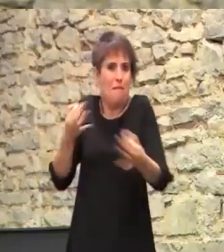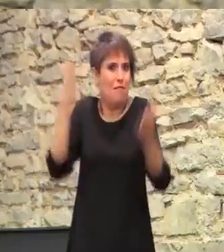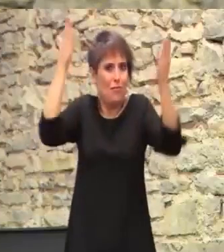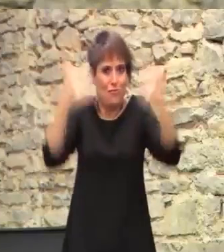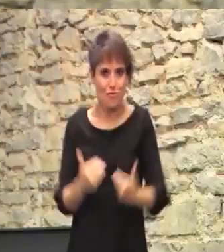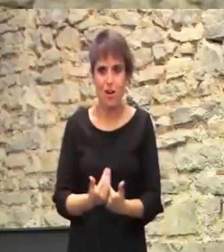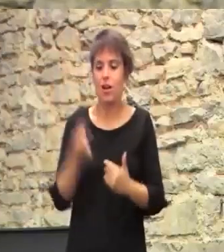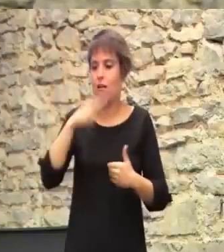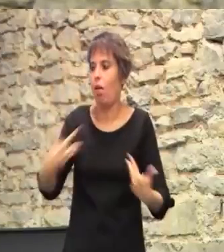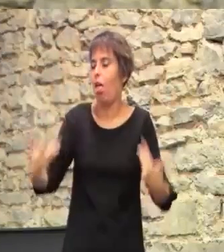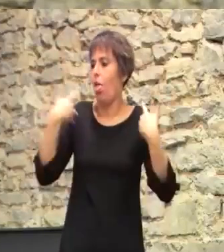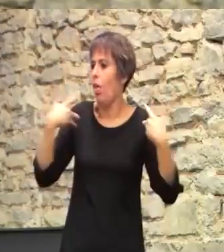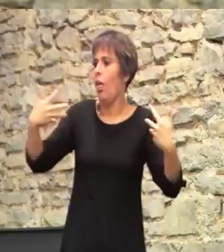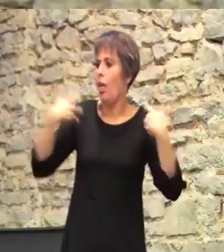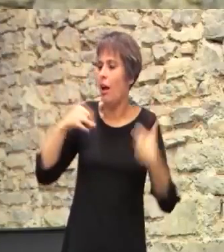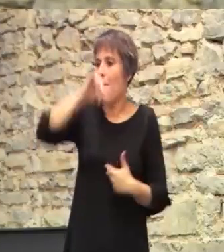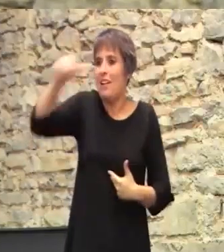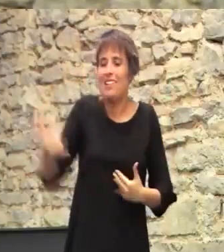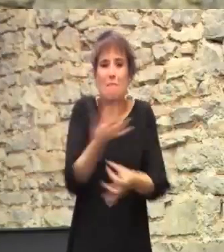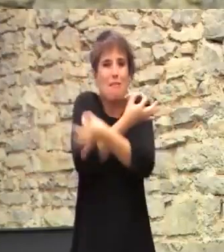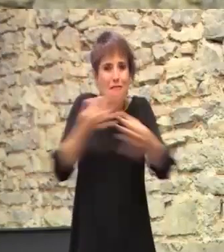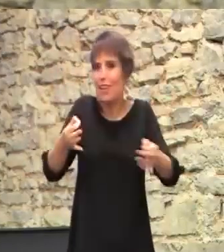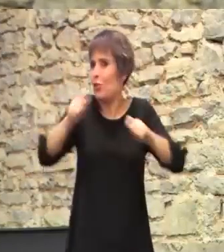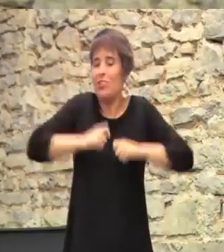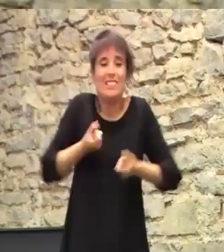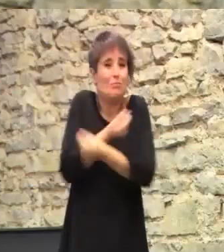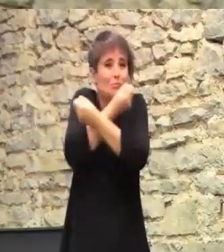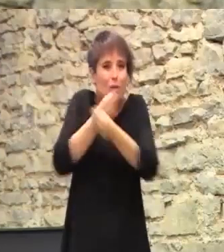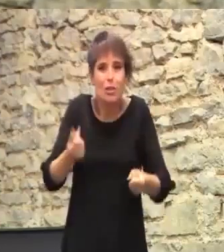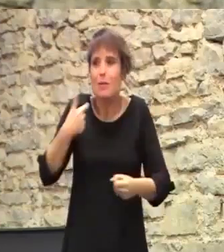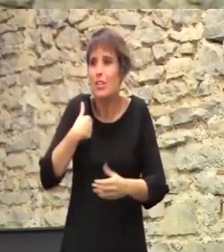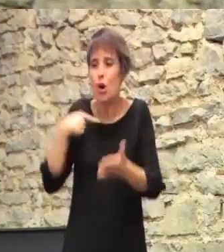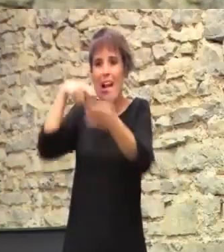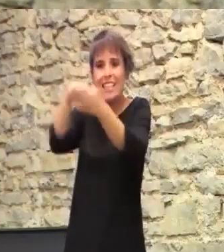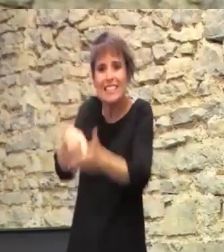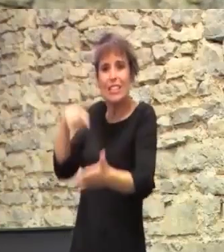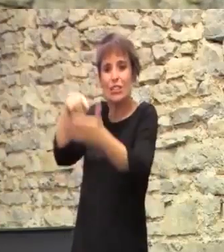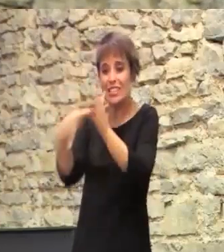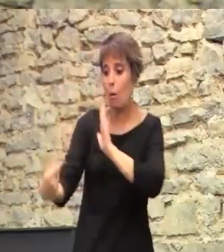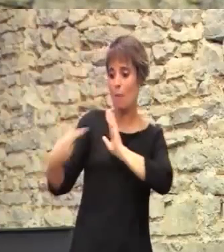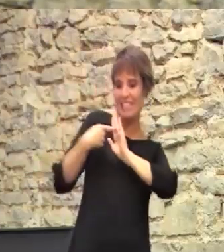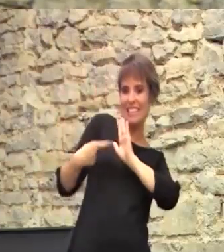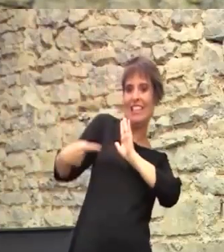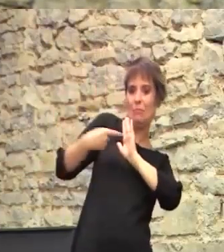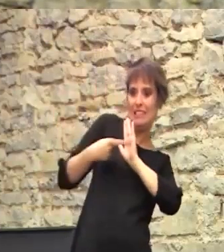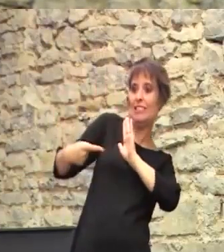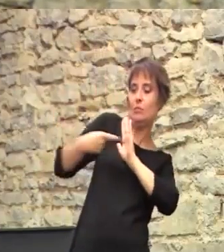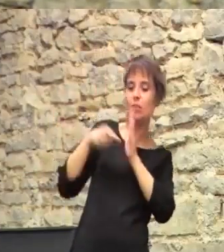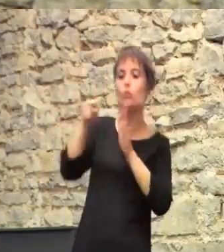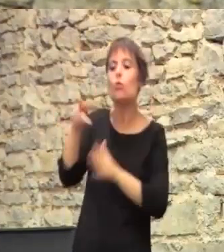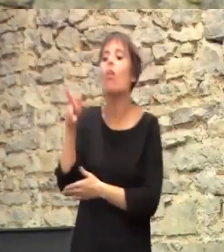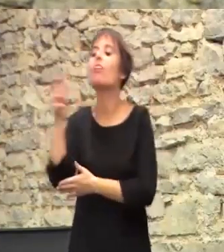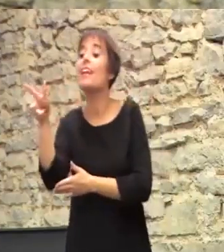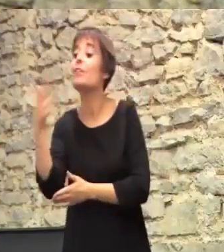el desgaste de la exigencia por la perfección esto que me exijo y me exigen a tienes